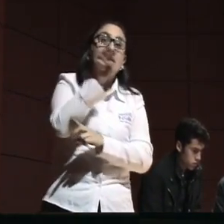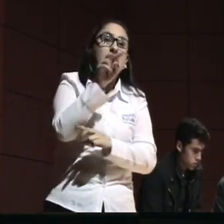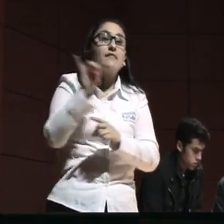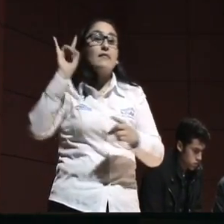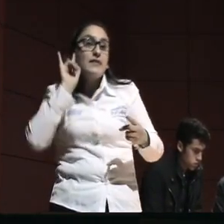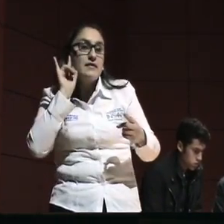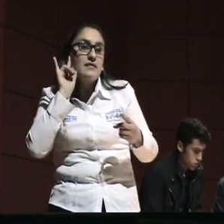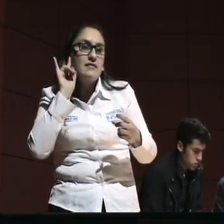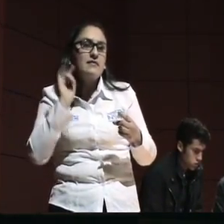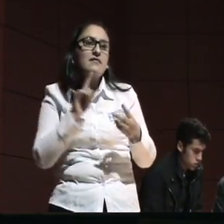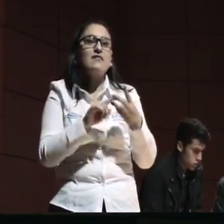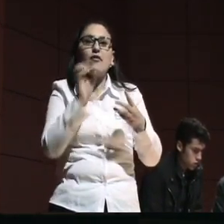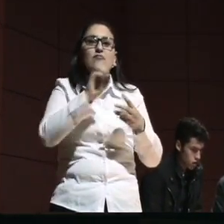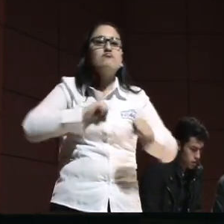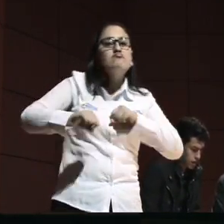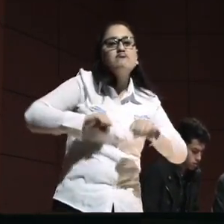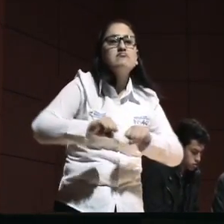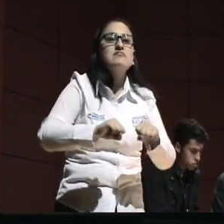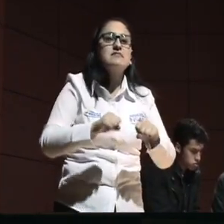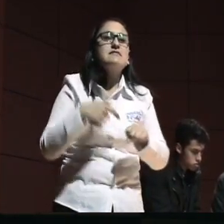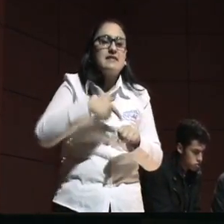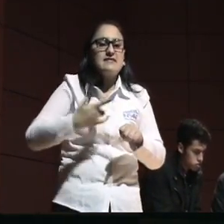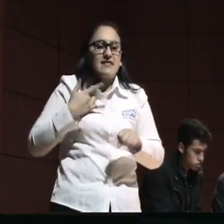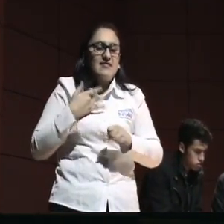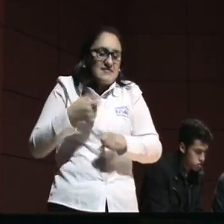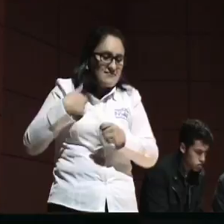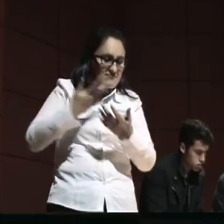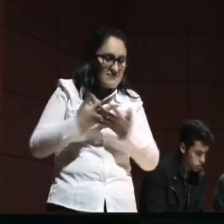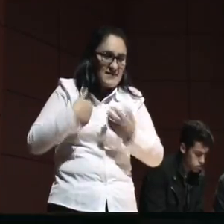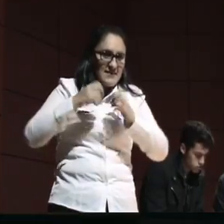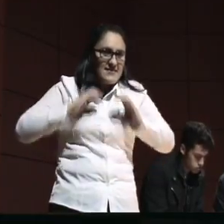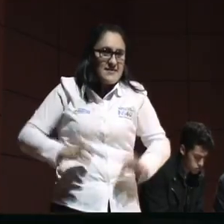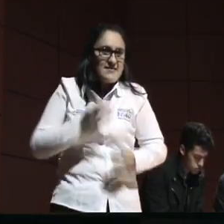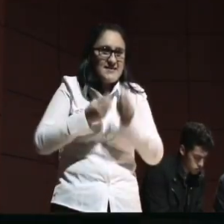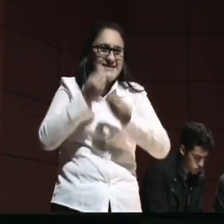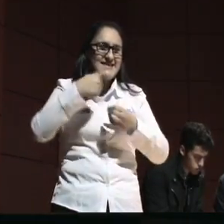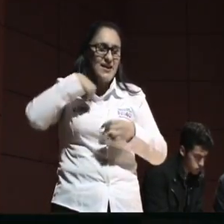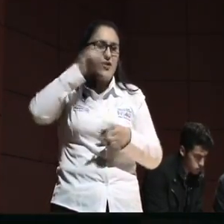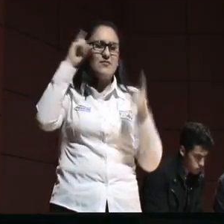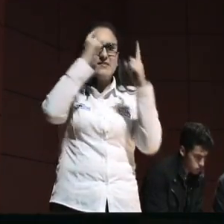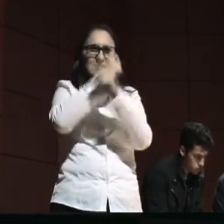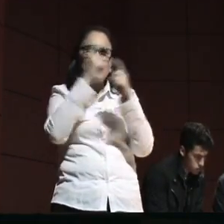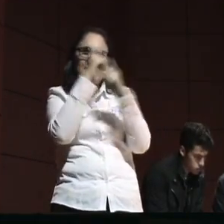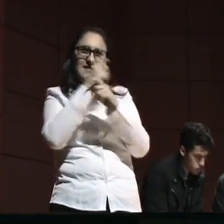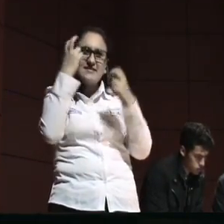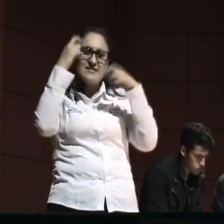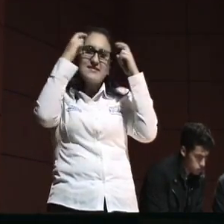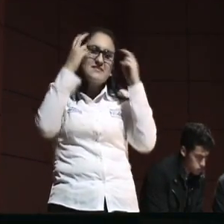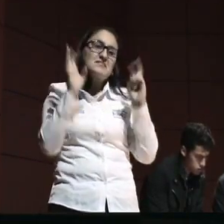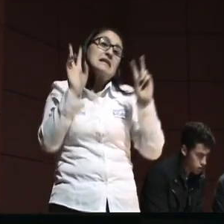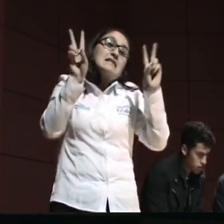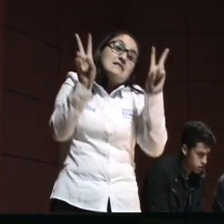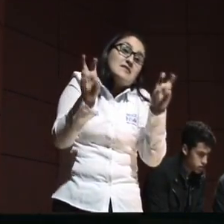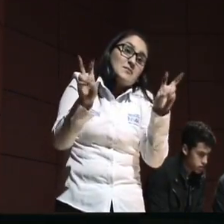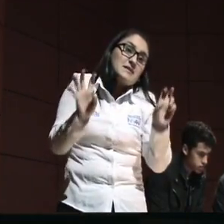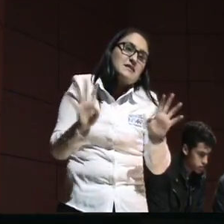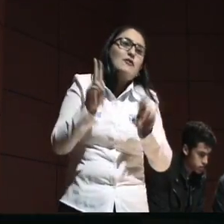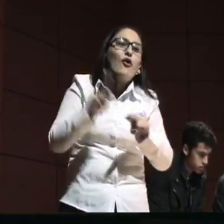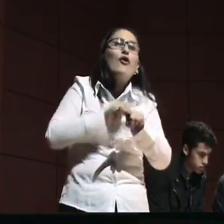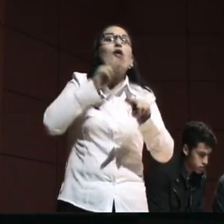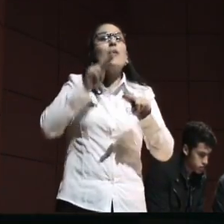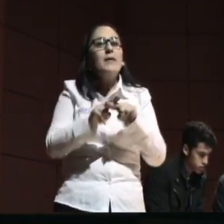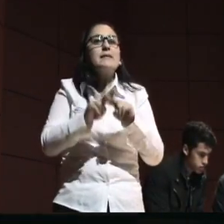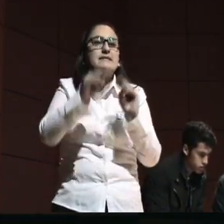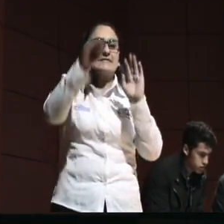el oír, moverse y sentir desde lo físico, o el pensar desde lo cognoscente, entre comillas,